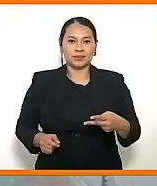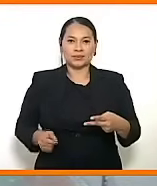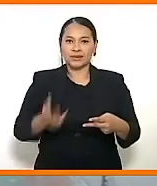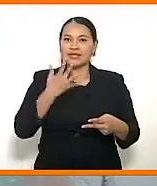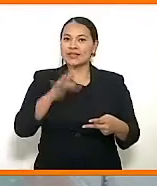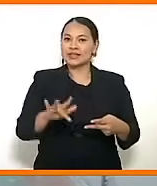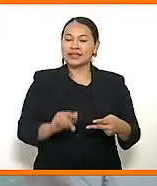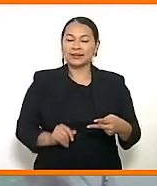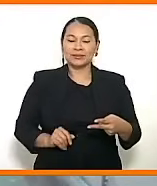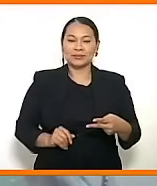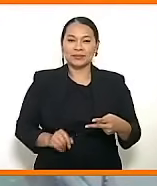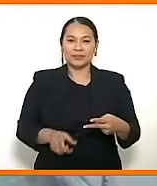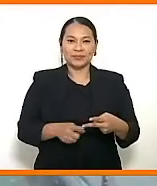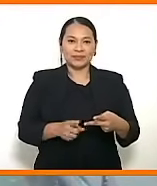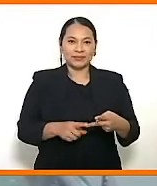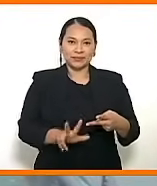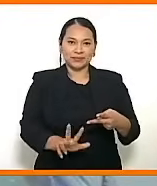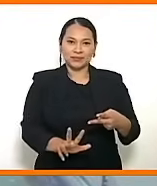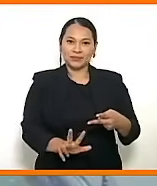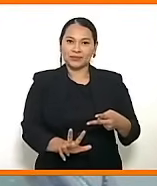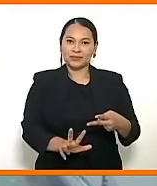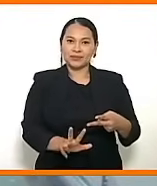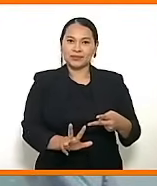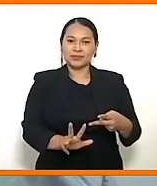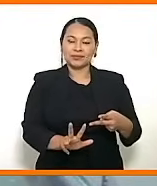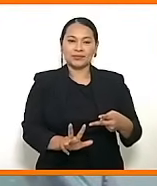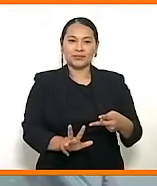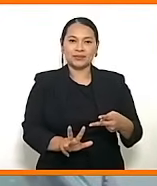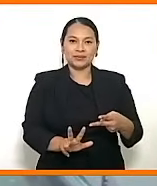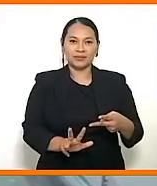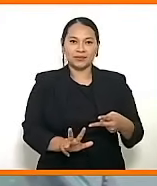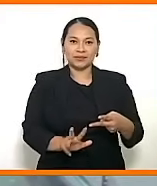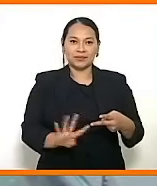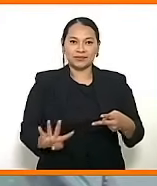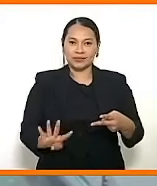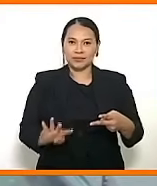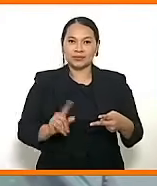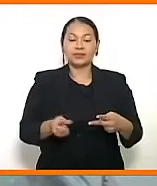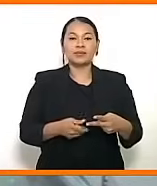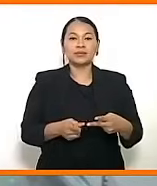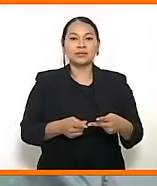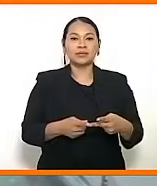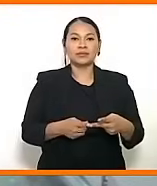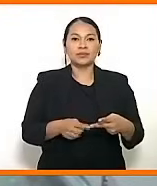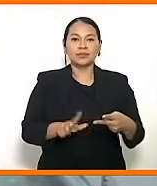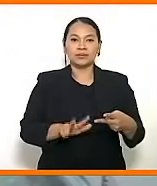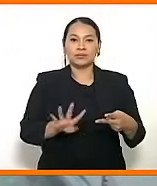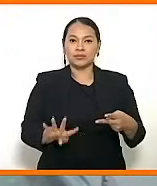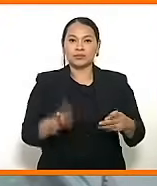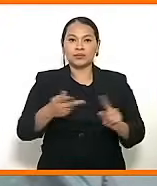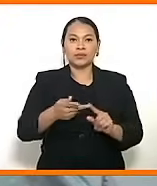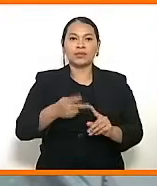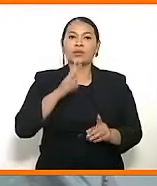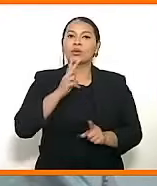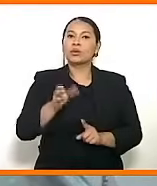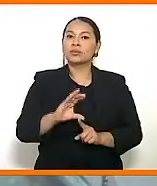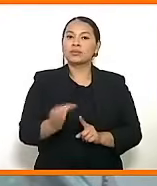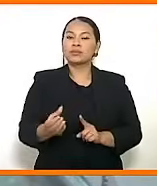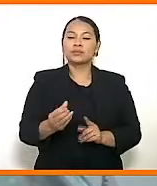suerte. 3, tu segundo dígito. 4, tu número ganador es el 34 con su